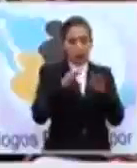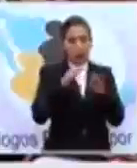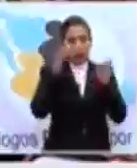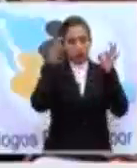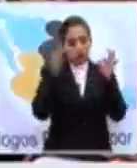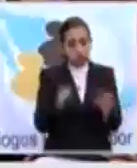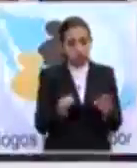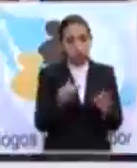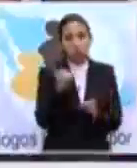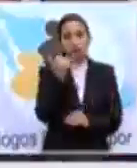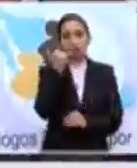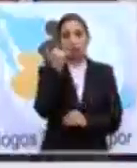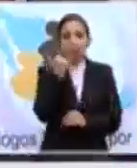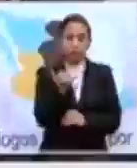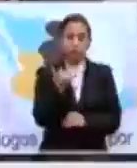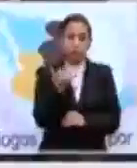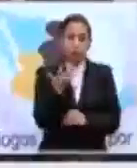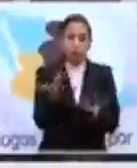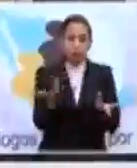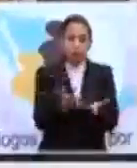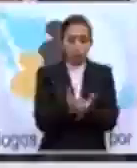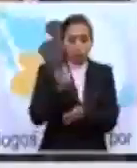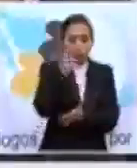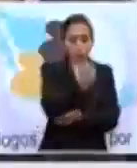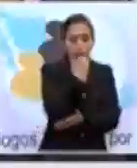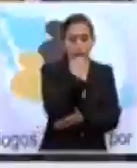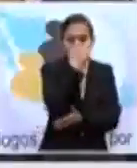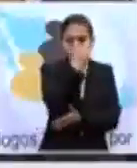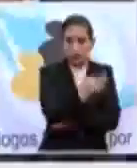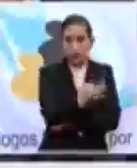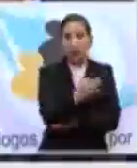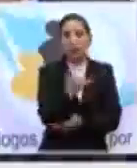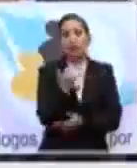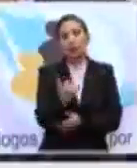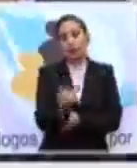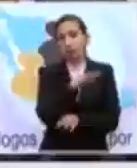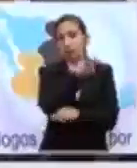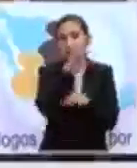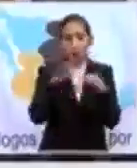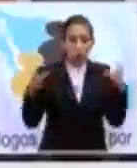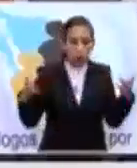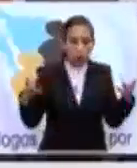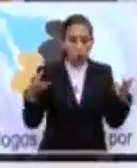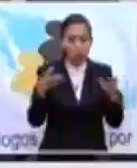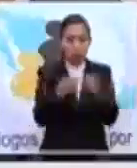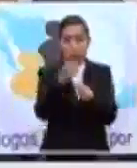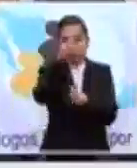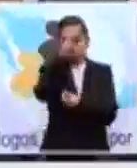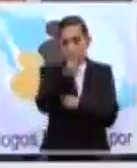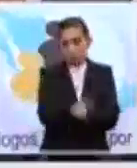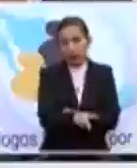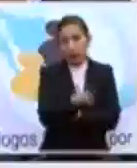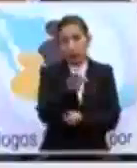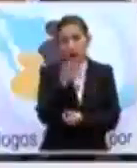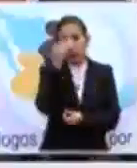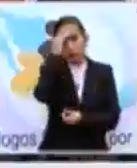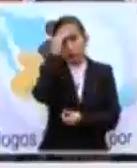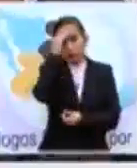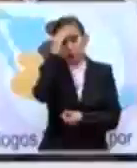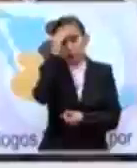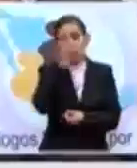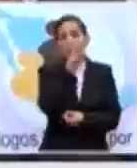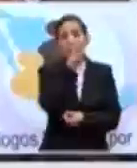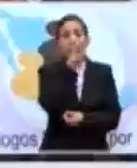debidamente y correctamente remunerado, y con todo esto que efectivamente se piense en